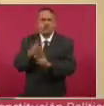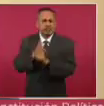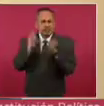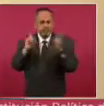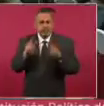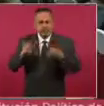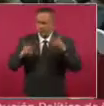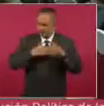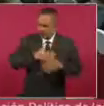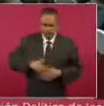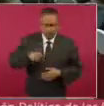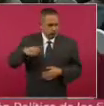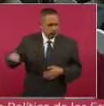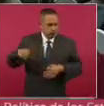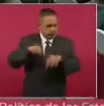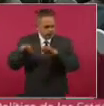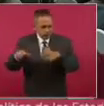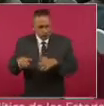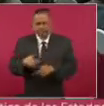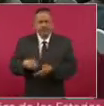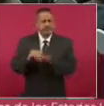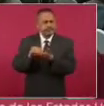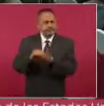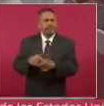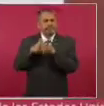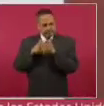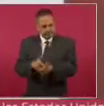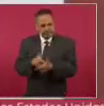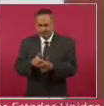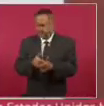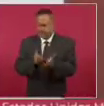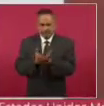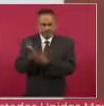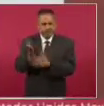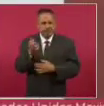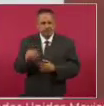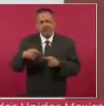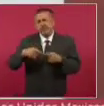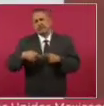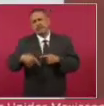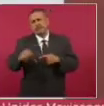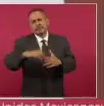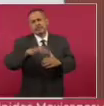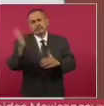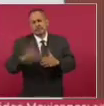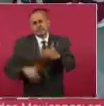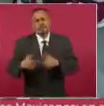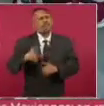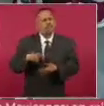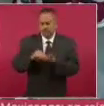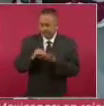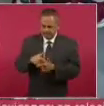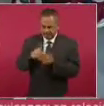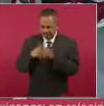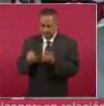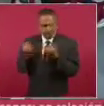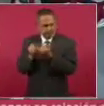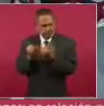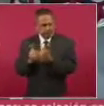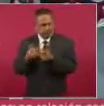trabajadores, nos seguiremos conduciendo en el resto del tiempo que nos queda de